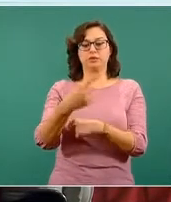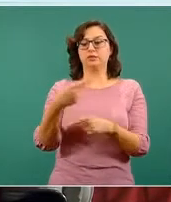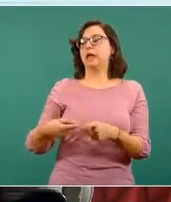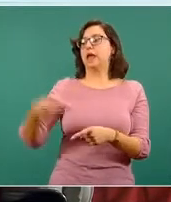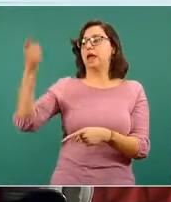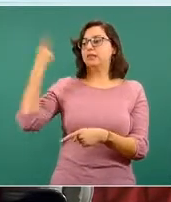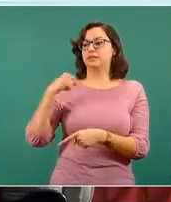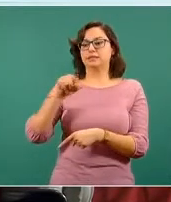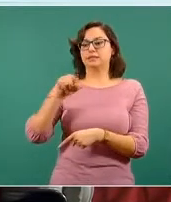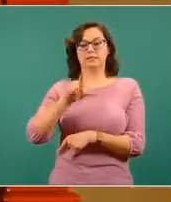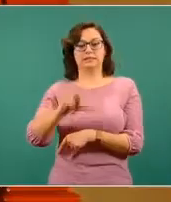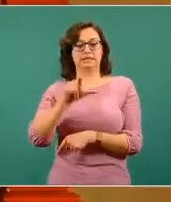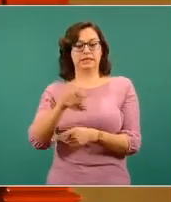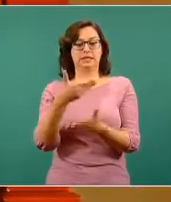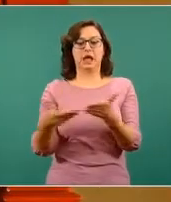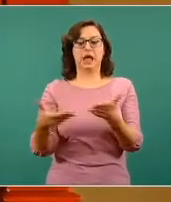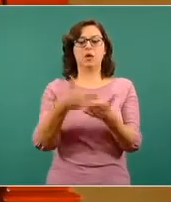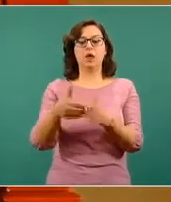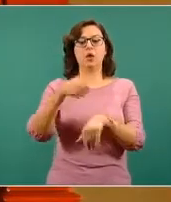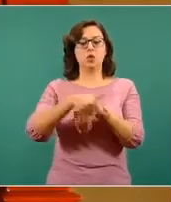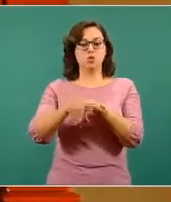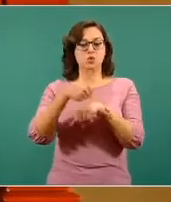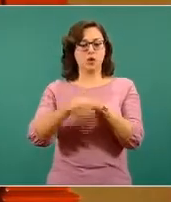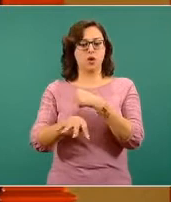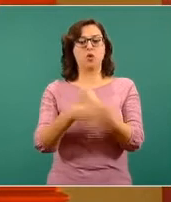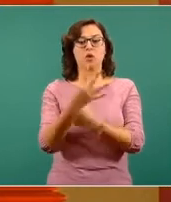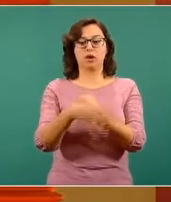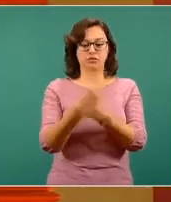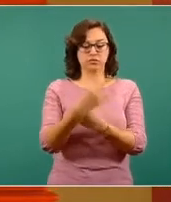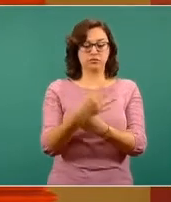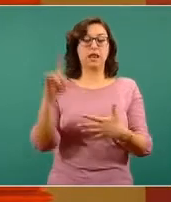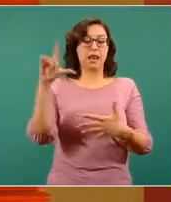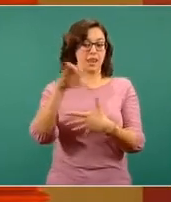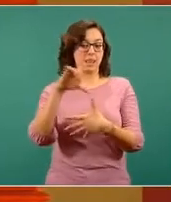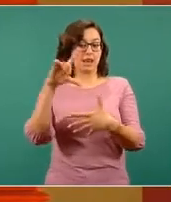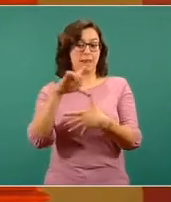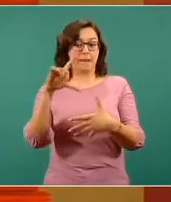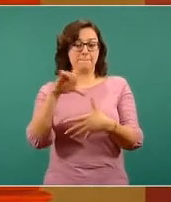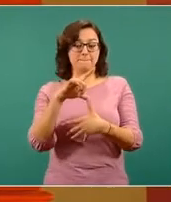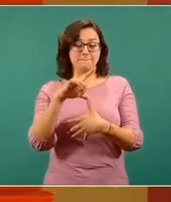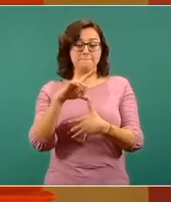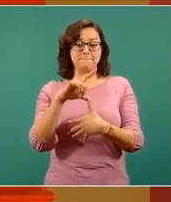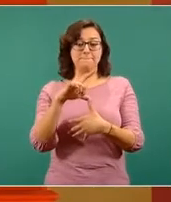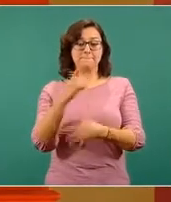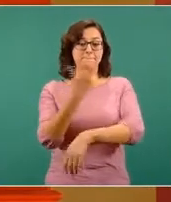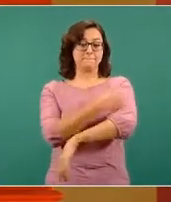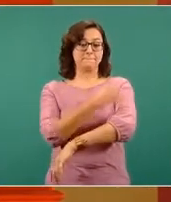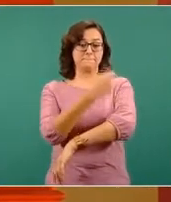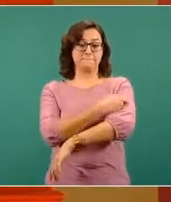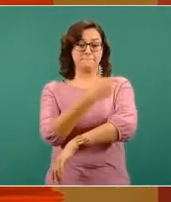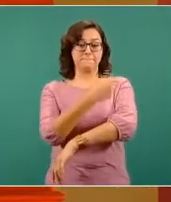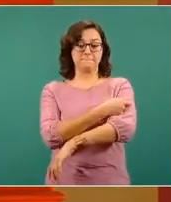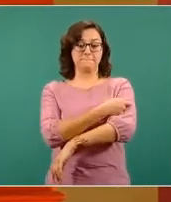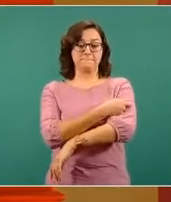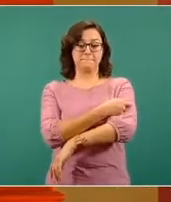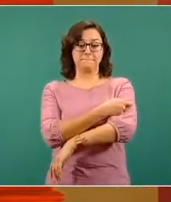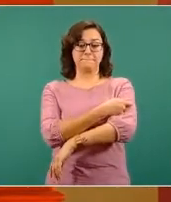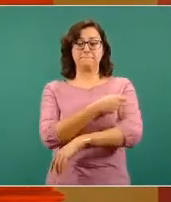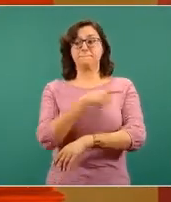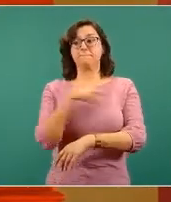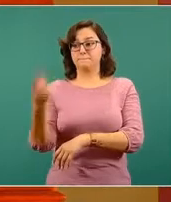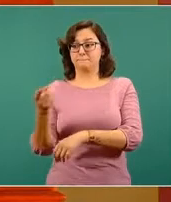17. Ya estamos en la posición 14. En ese momento, en América Latina, en número de vacunas aplicadas, están